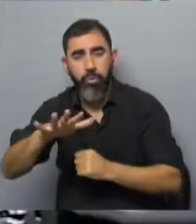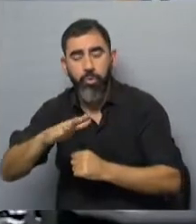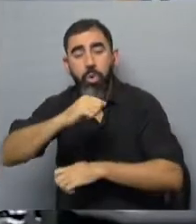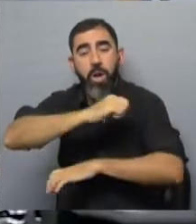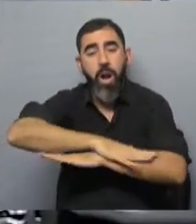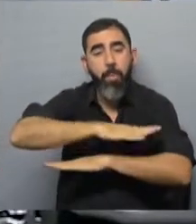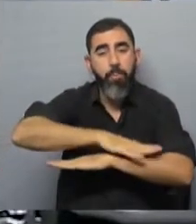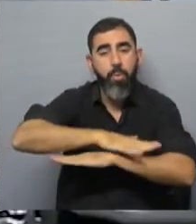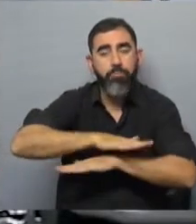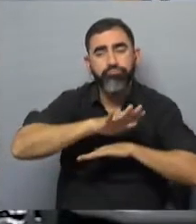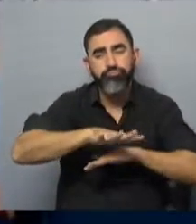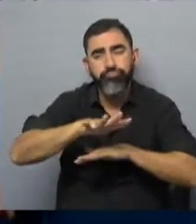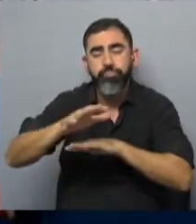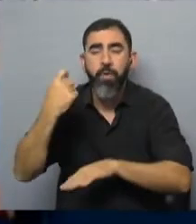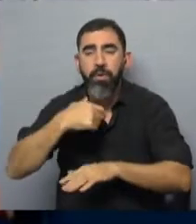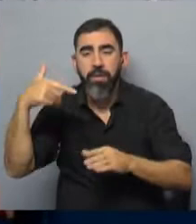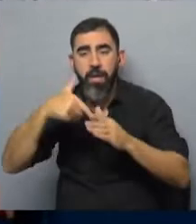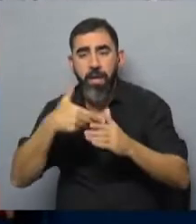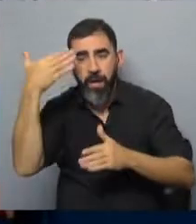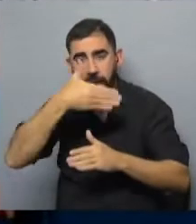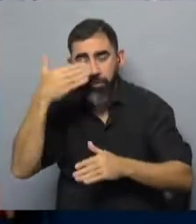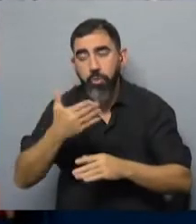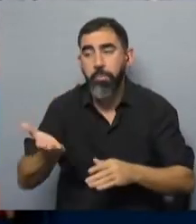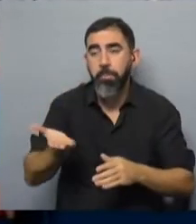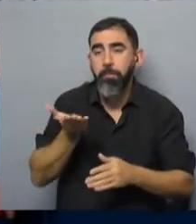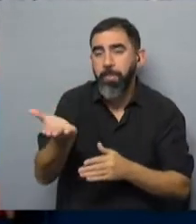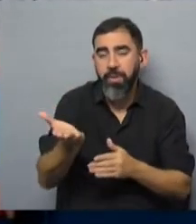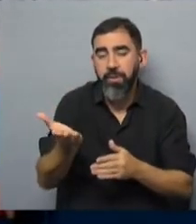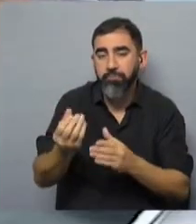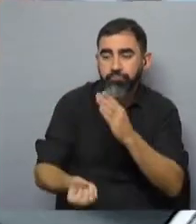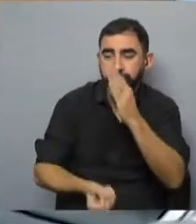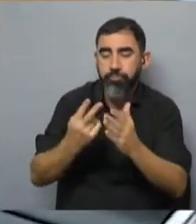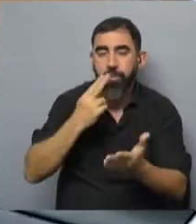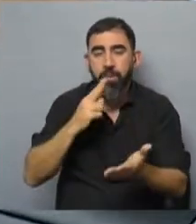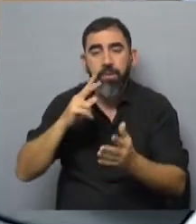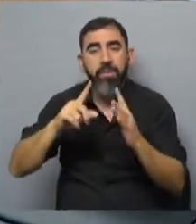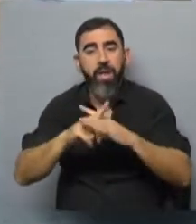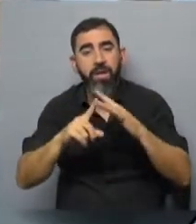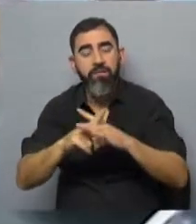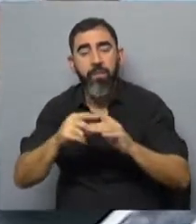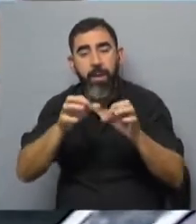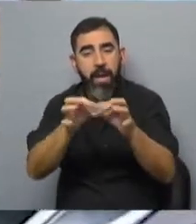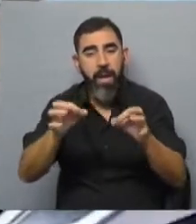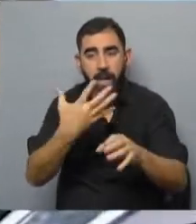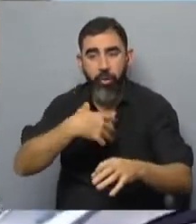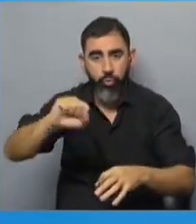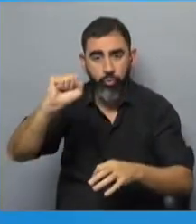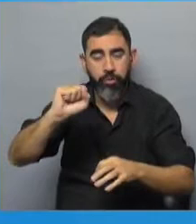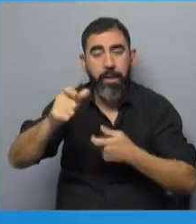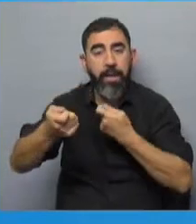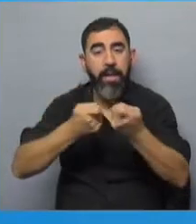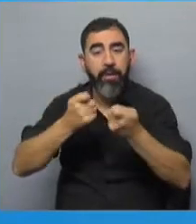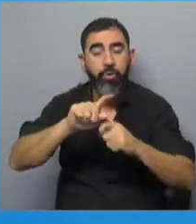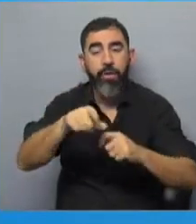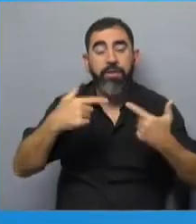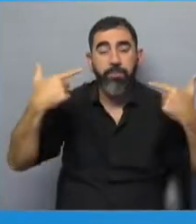camioneros se movilizaron por la falta de gasoil y en demanda de la actualización de las tarifas para transportar granos. La gestión del